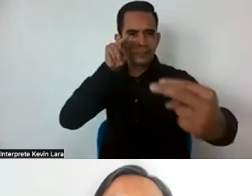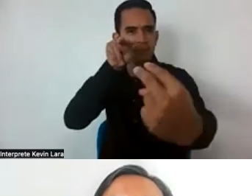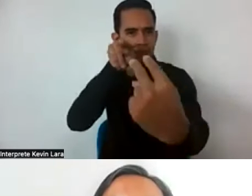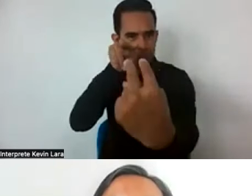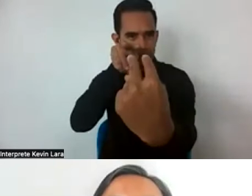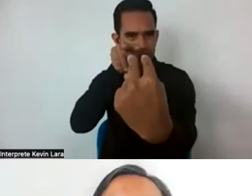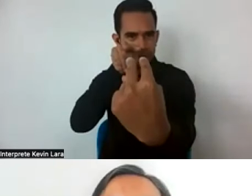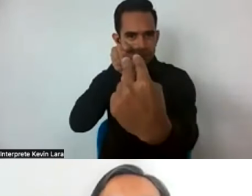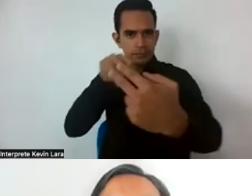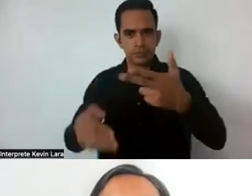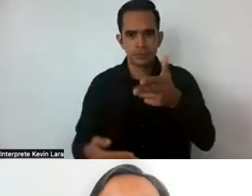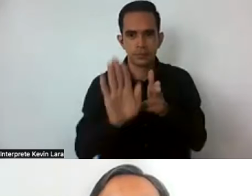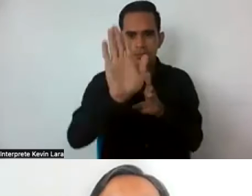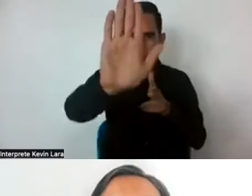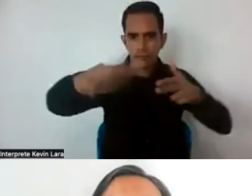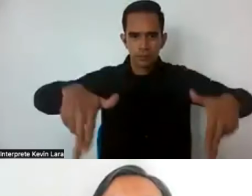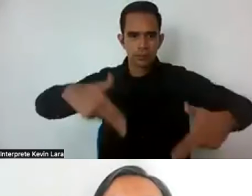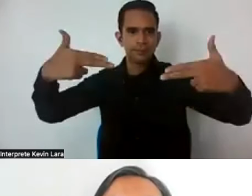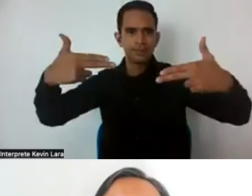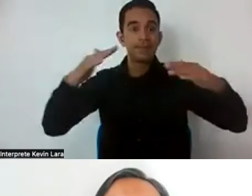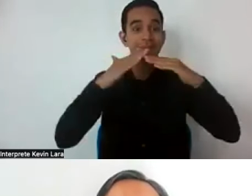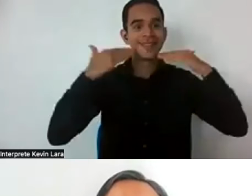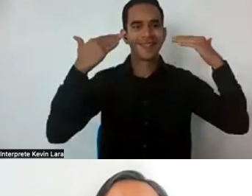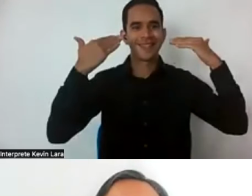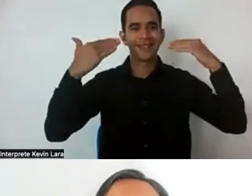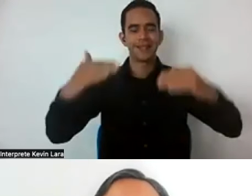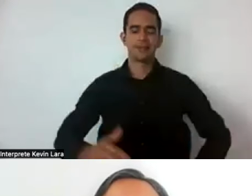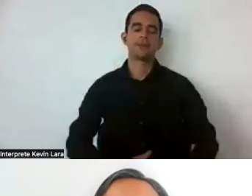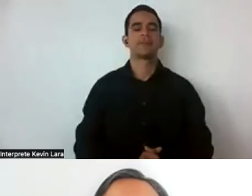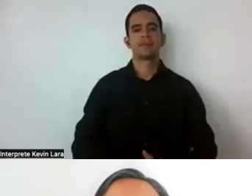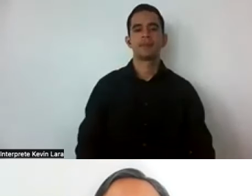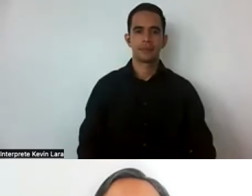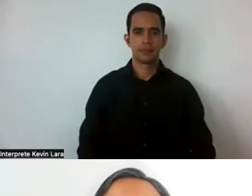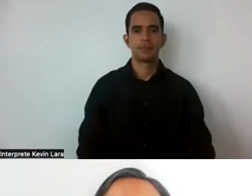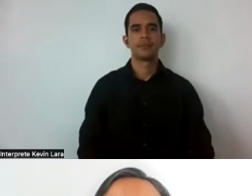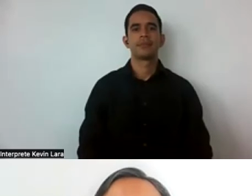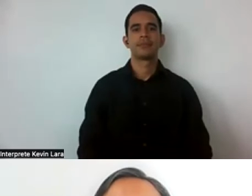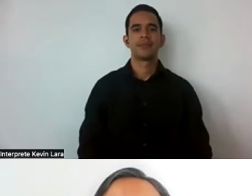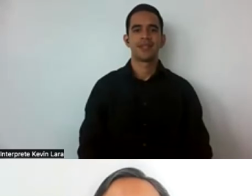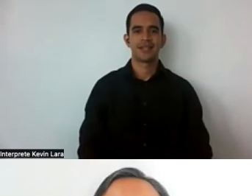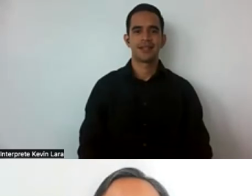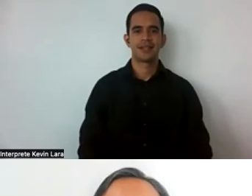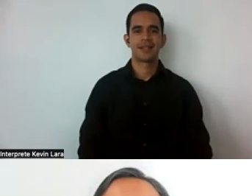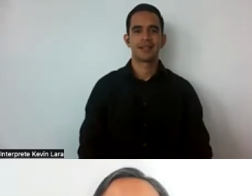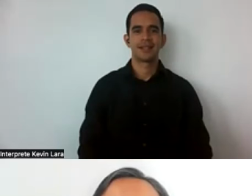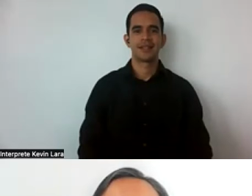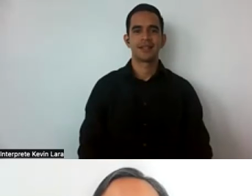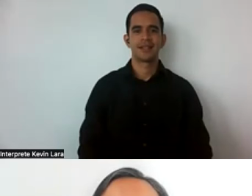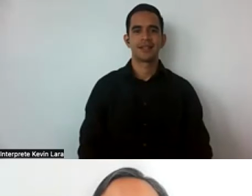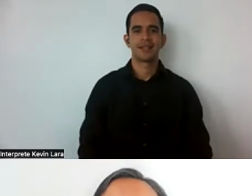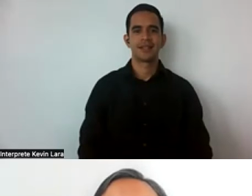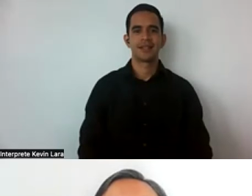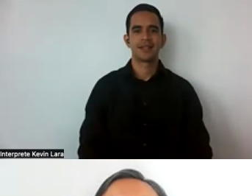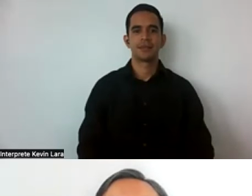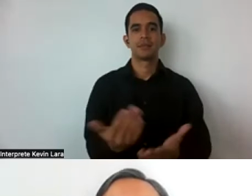la cámara y sonrían. Uno, dos, tres. Una